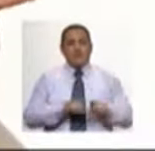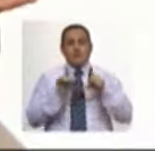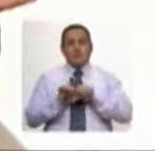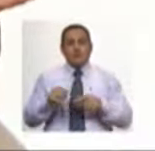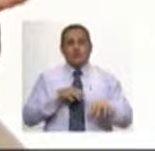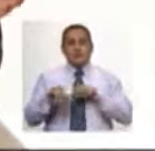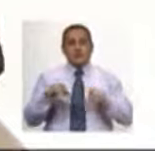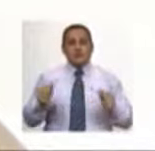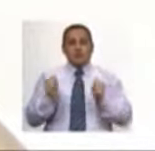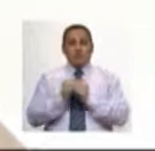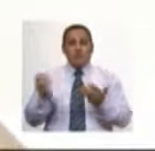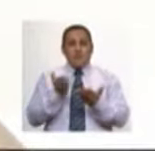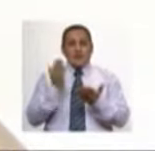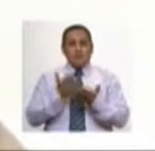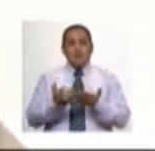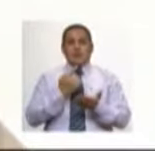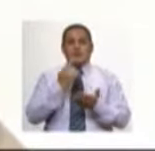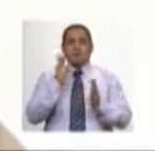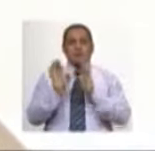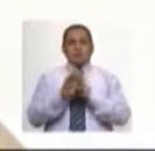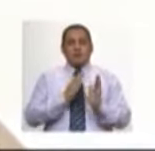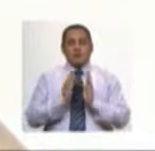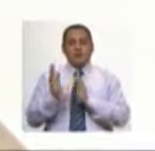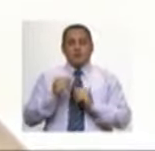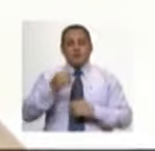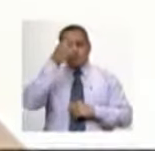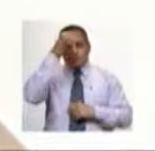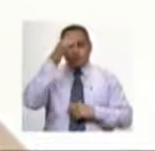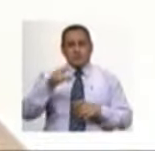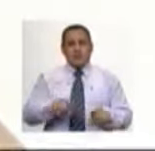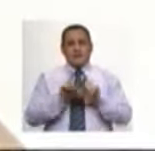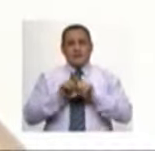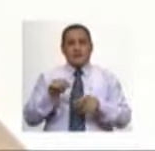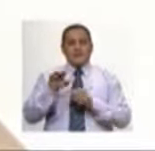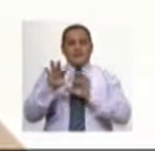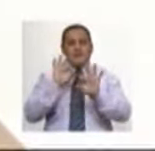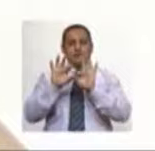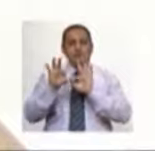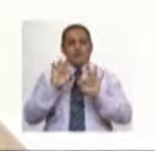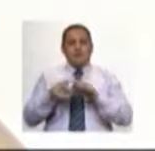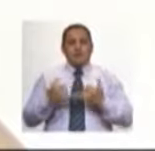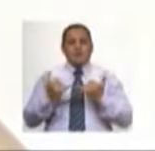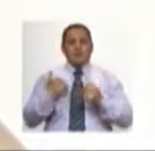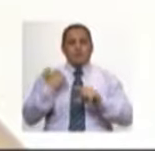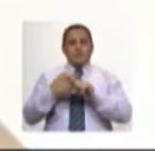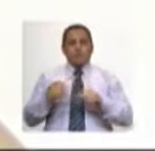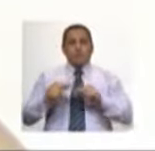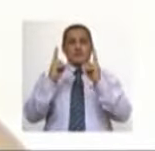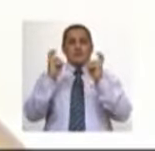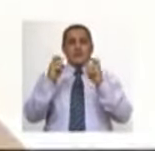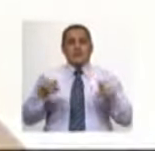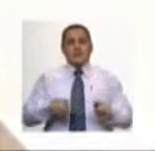que se hace mediante estos libros es ya una preparación más científica, donde se selecciona por